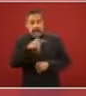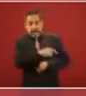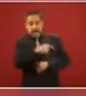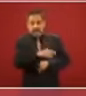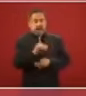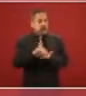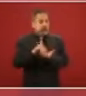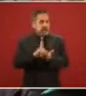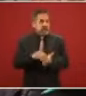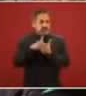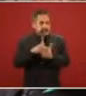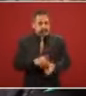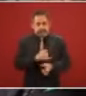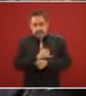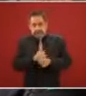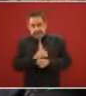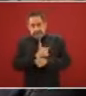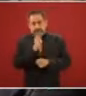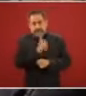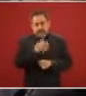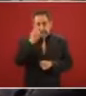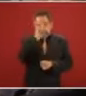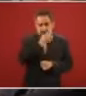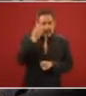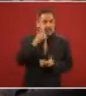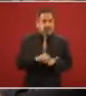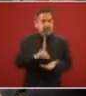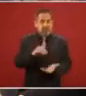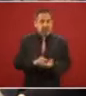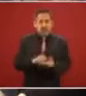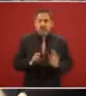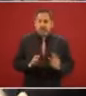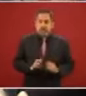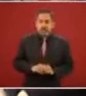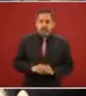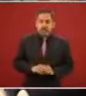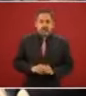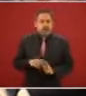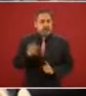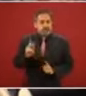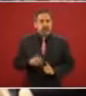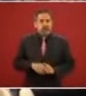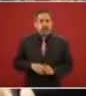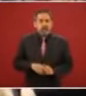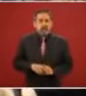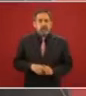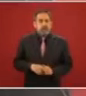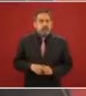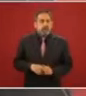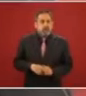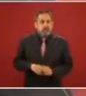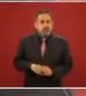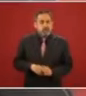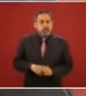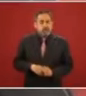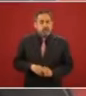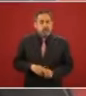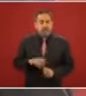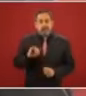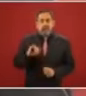eso continúa, pero sí